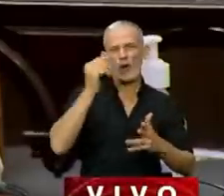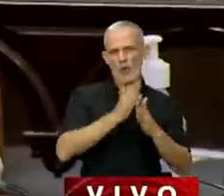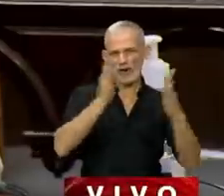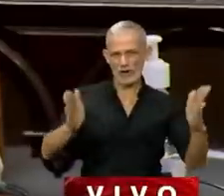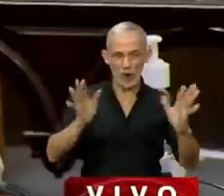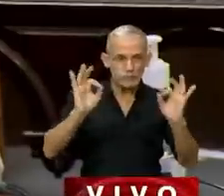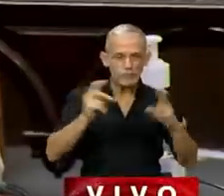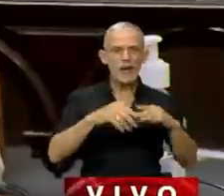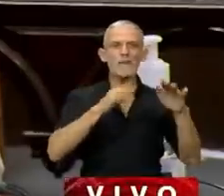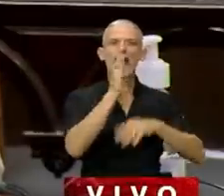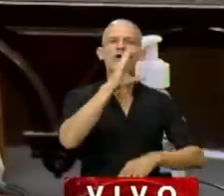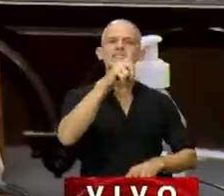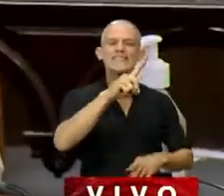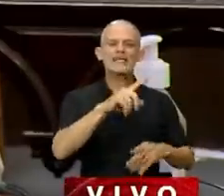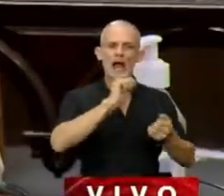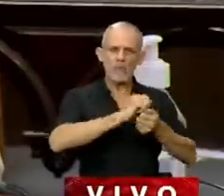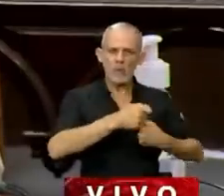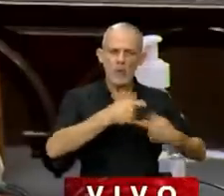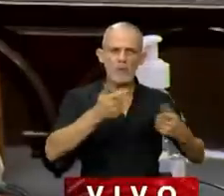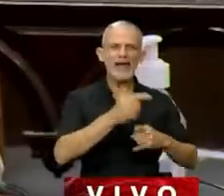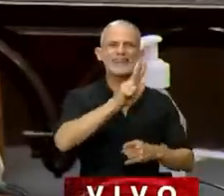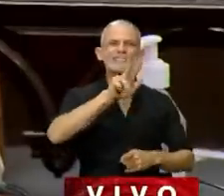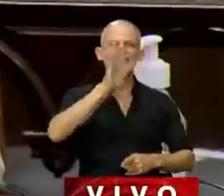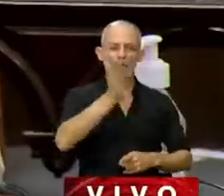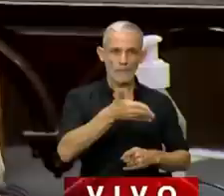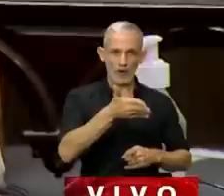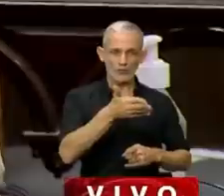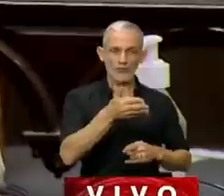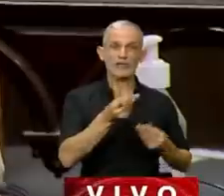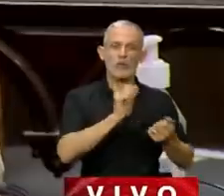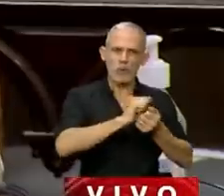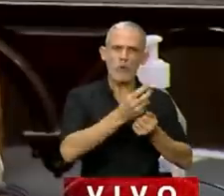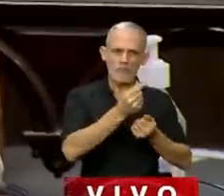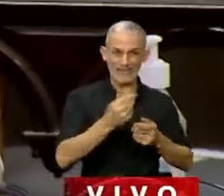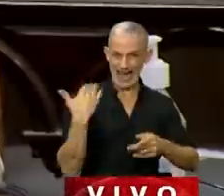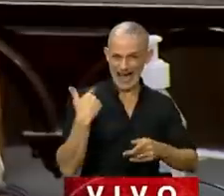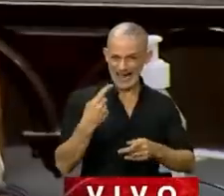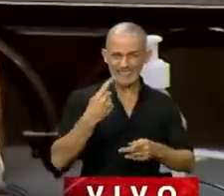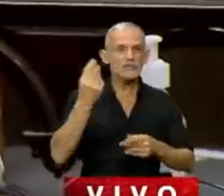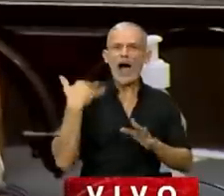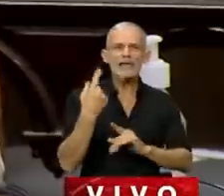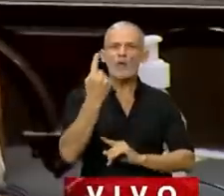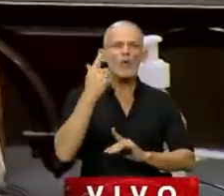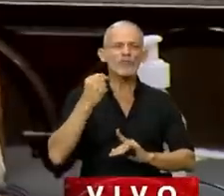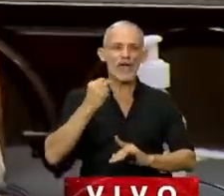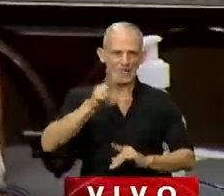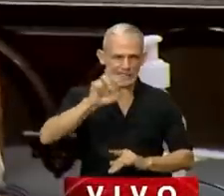Solo en junio del mes pasado, el Banco Central emitió el 35% de la base monetaria. Y ayer, únicamente